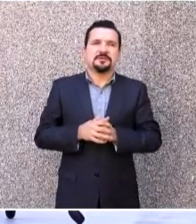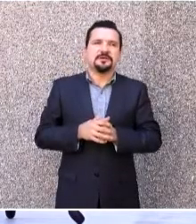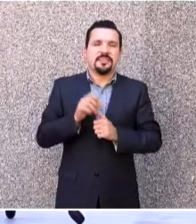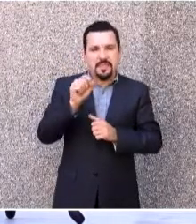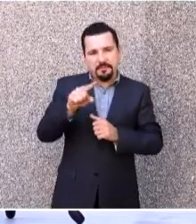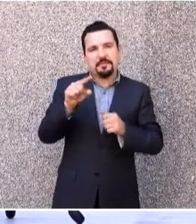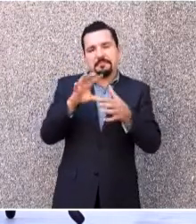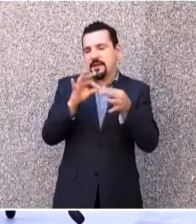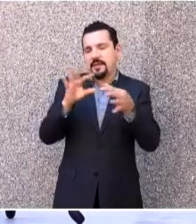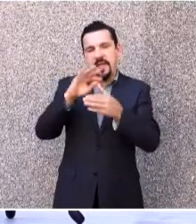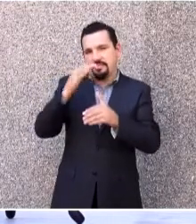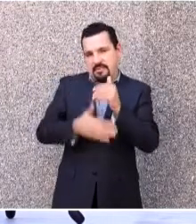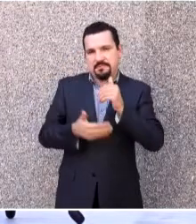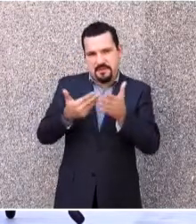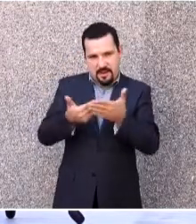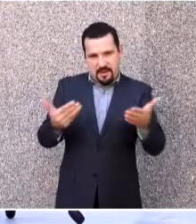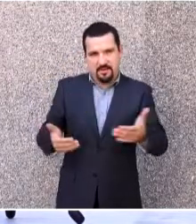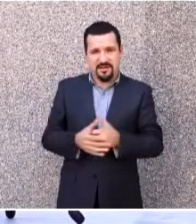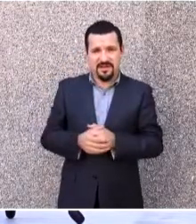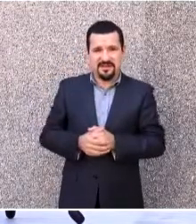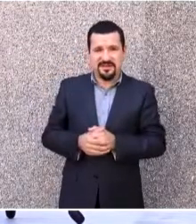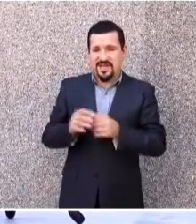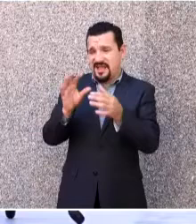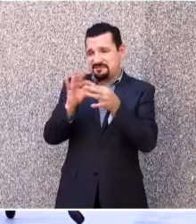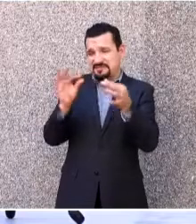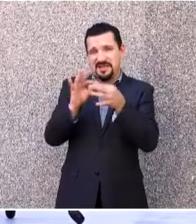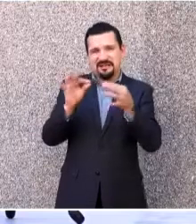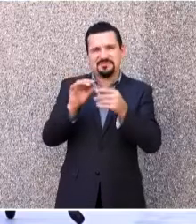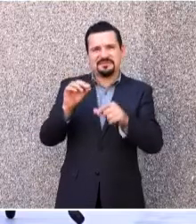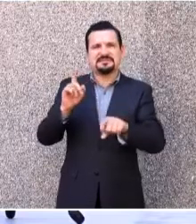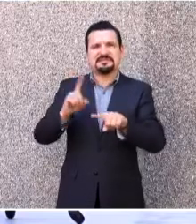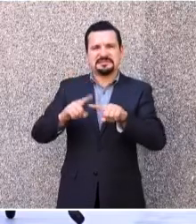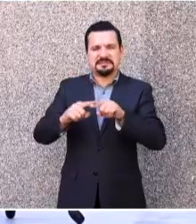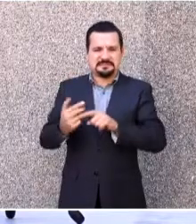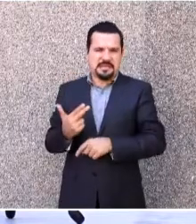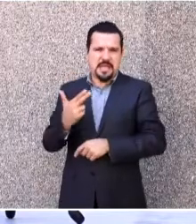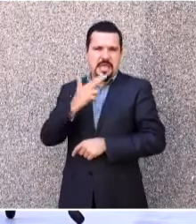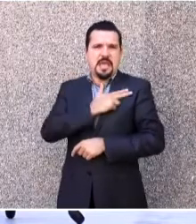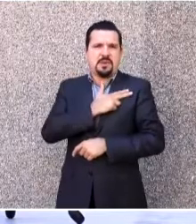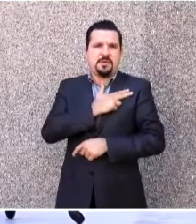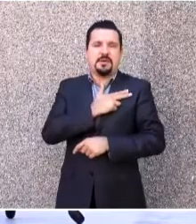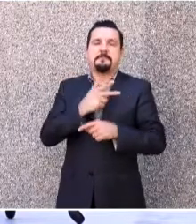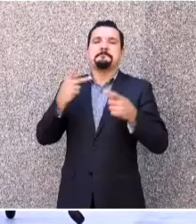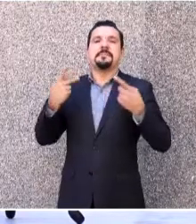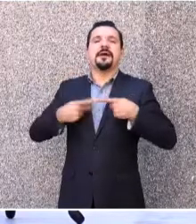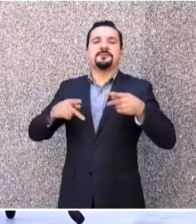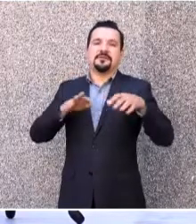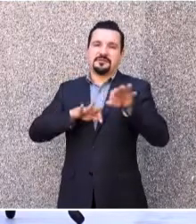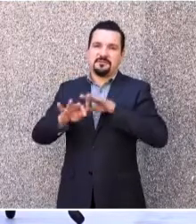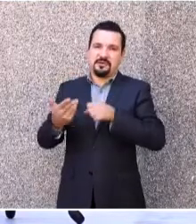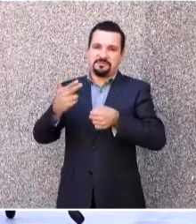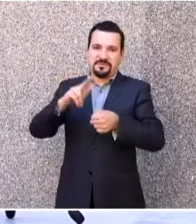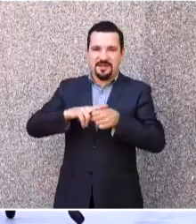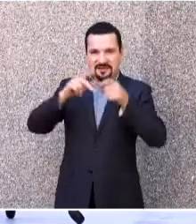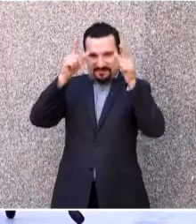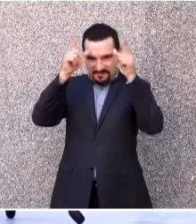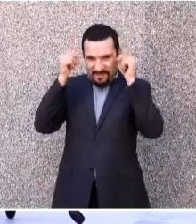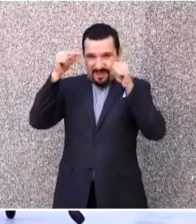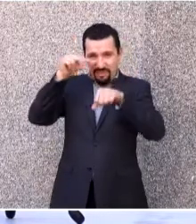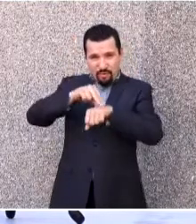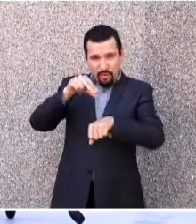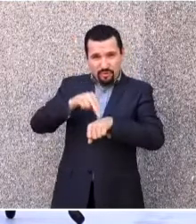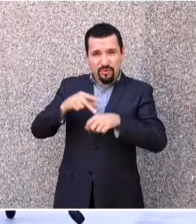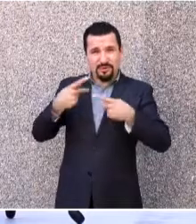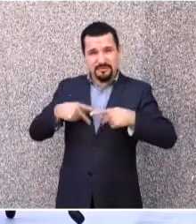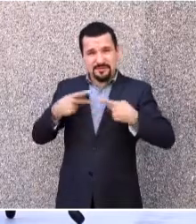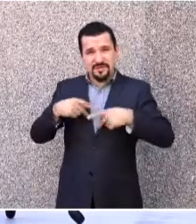de los héroes que son todo el personal de salud, todo el personal de